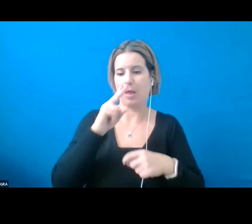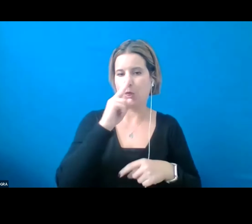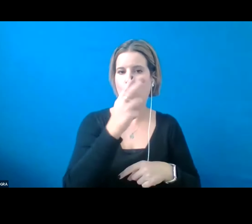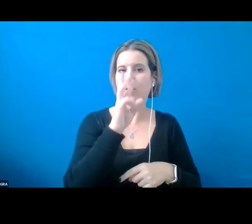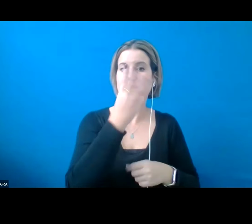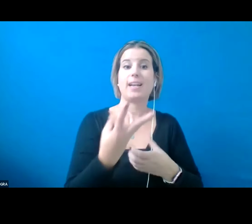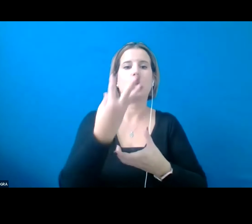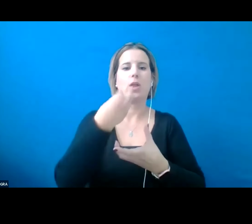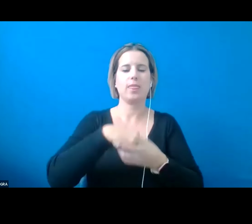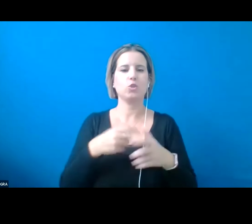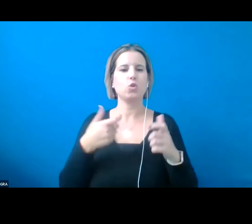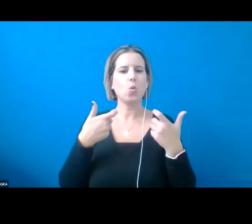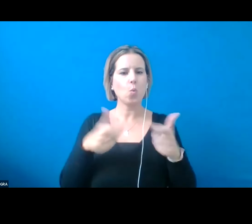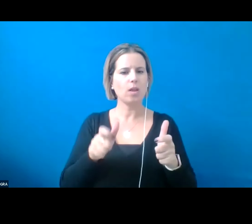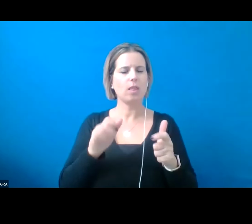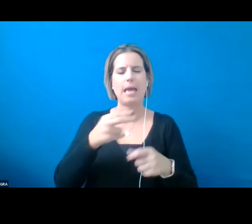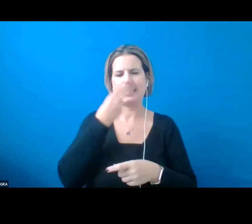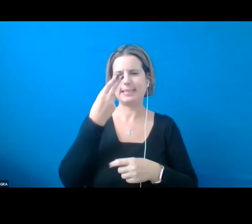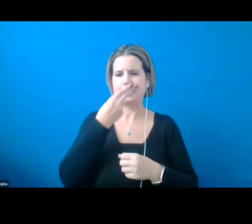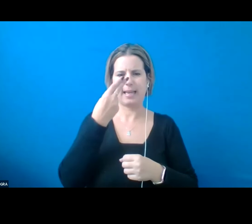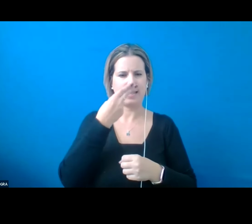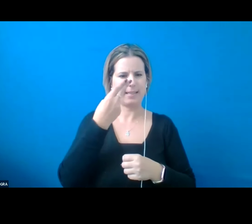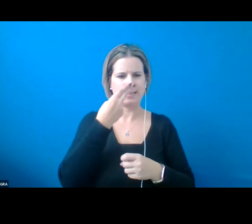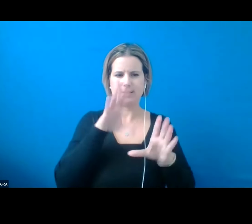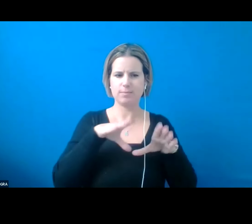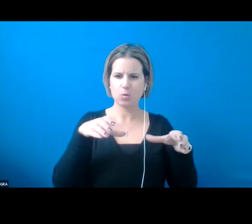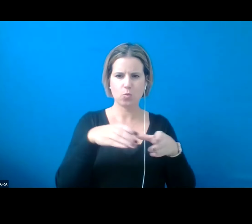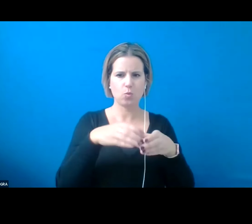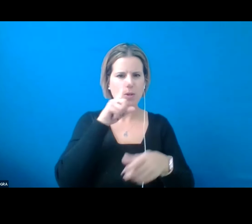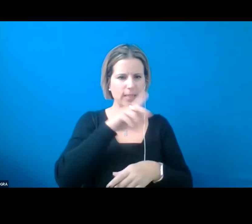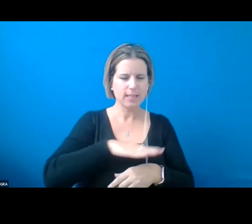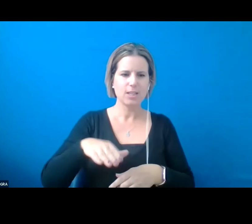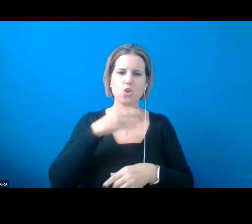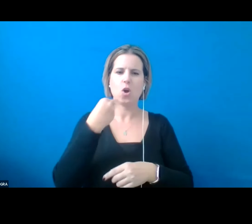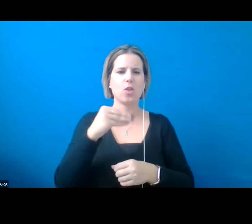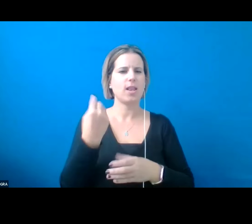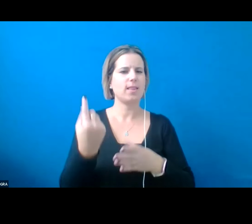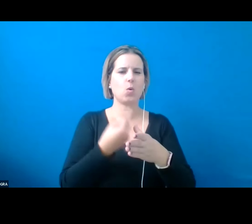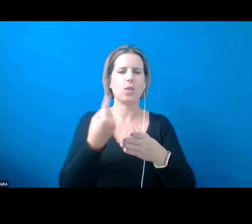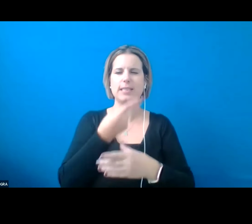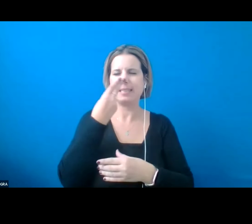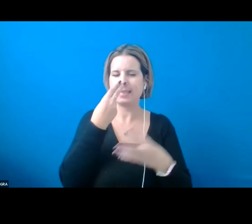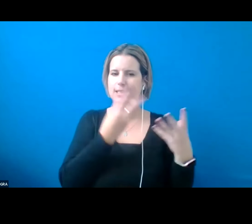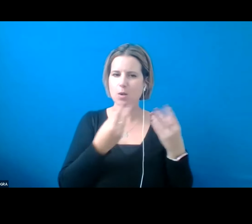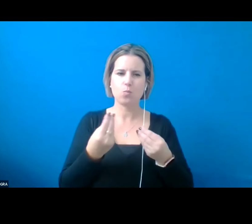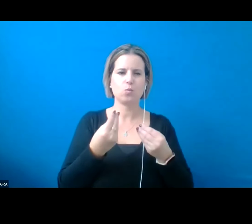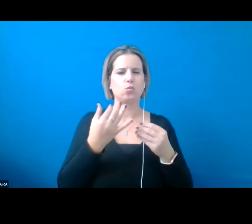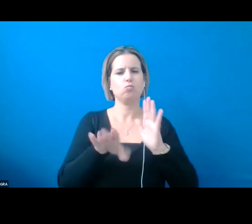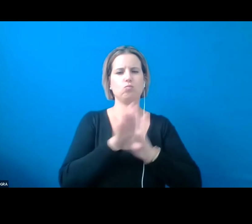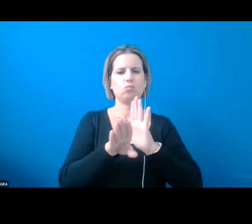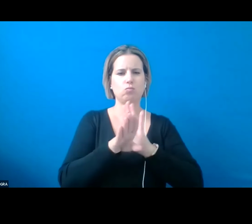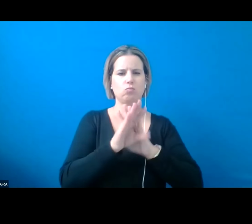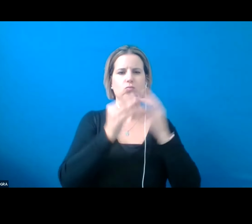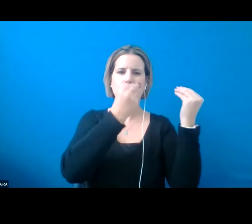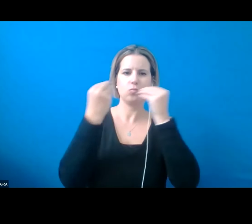nuestra unidad tienen interés en trabajar con niños y adolescentes autistas y se están formando o